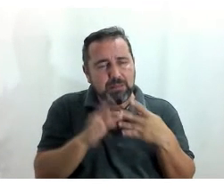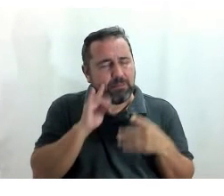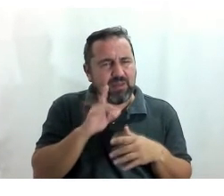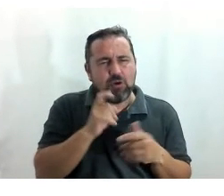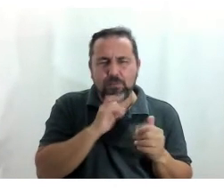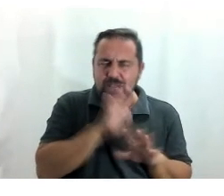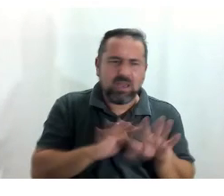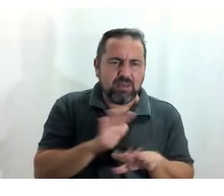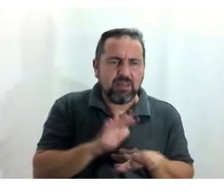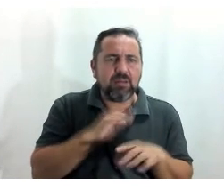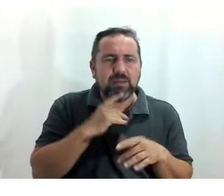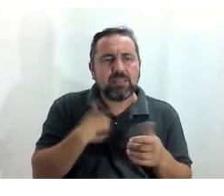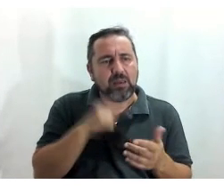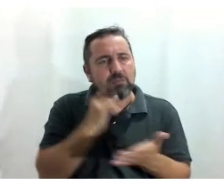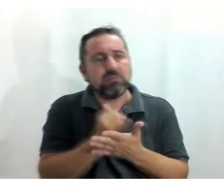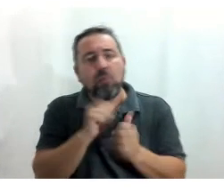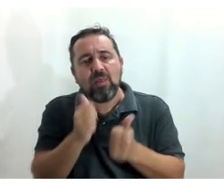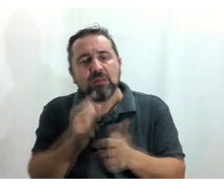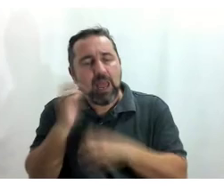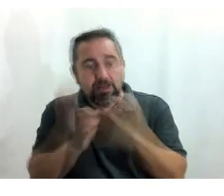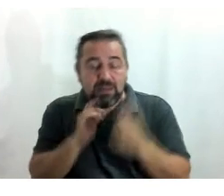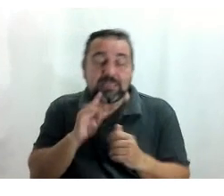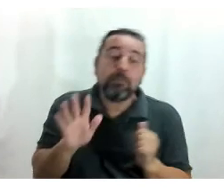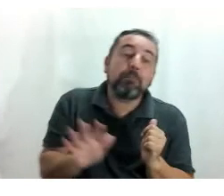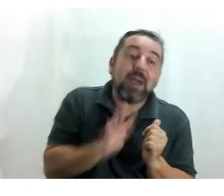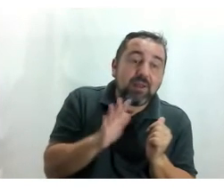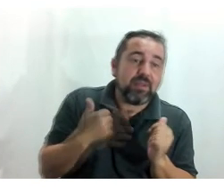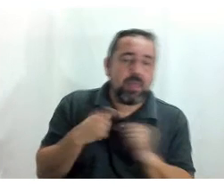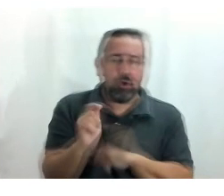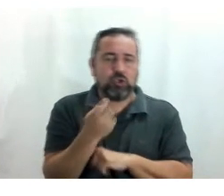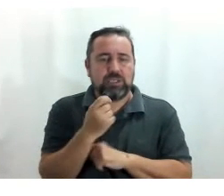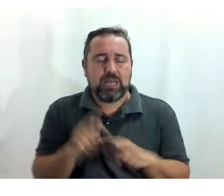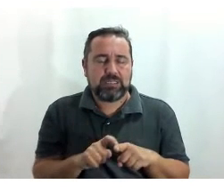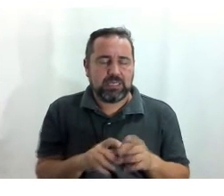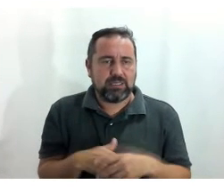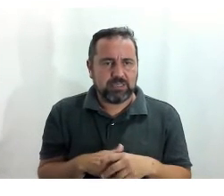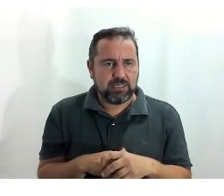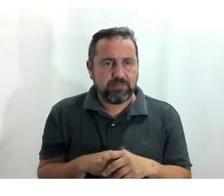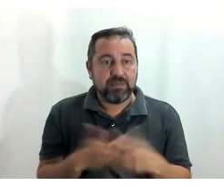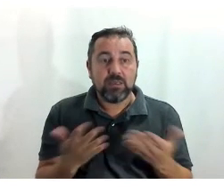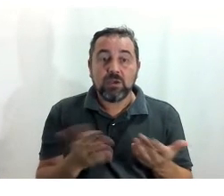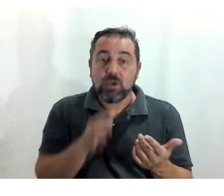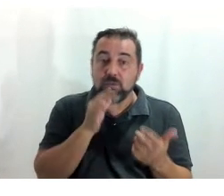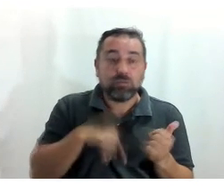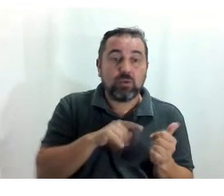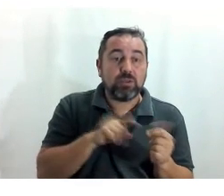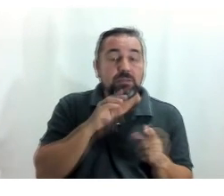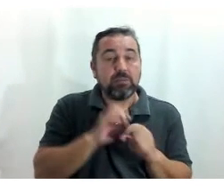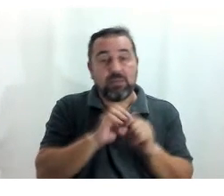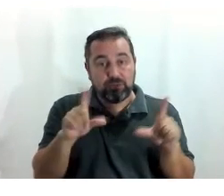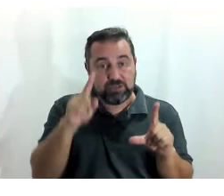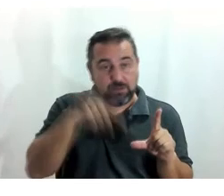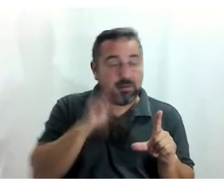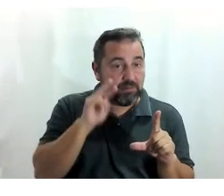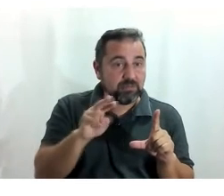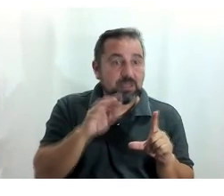ellos, existen experimentos en modelos animales que parecen que consiguen estas características. Y como anoto en esta diapositiva,